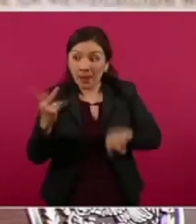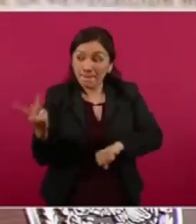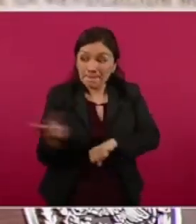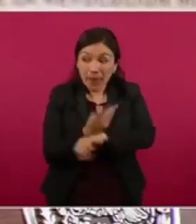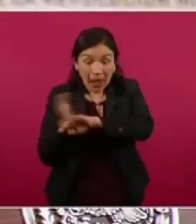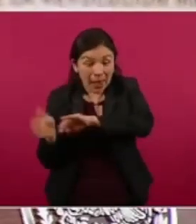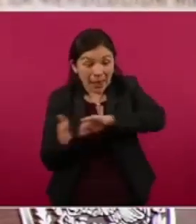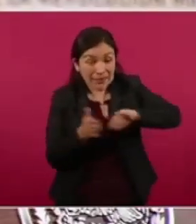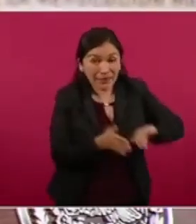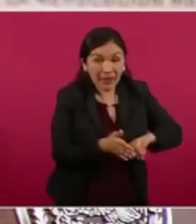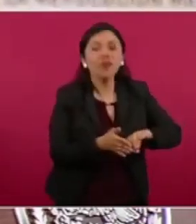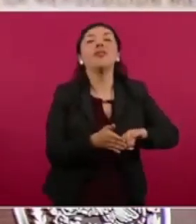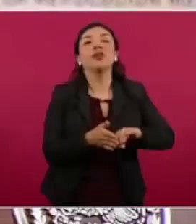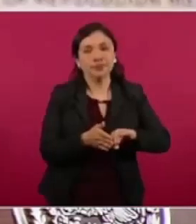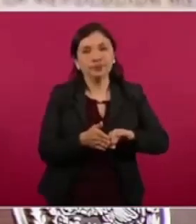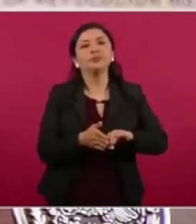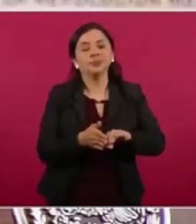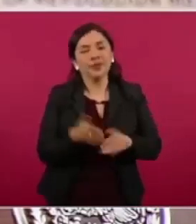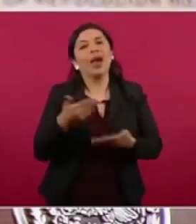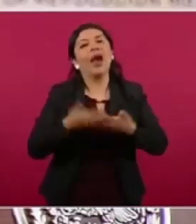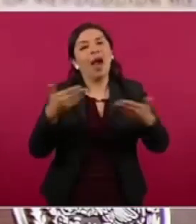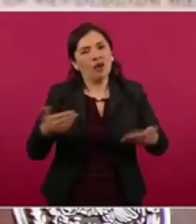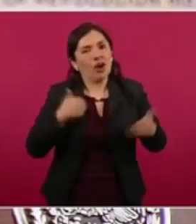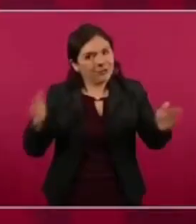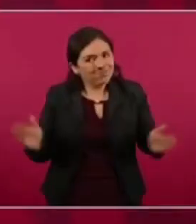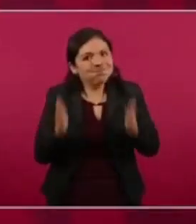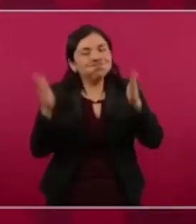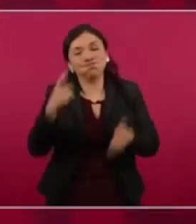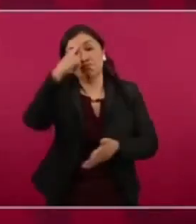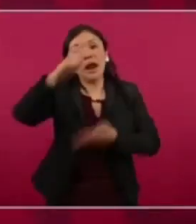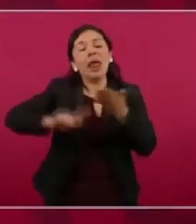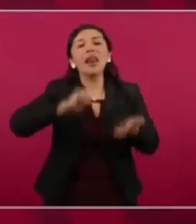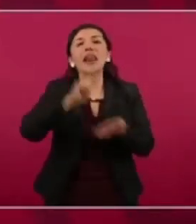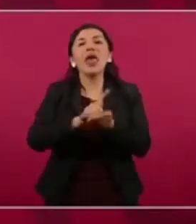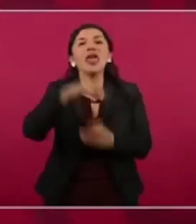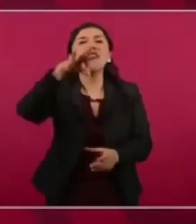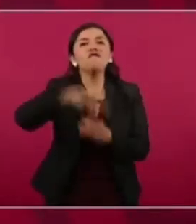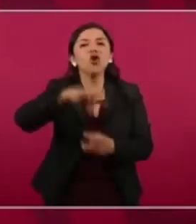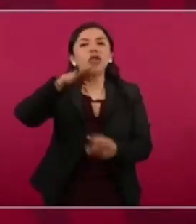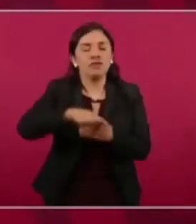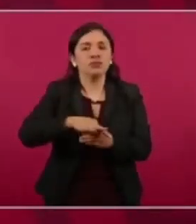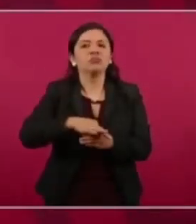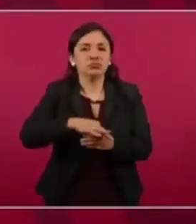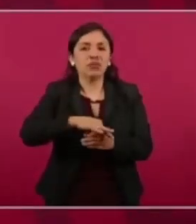pero ya vamos a impulsar la ley electoral, la reforma